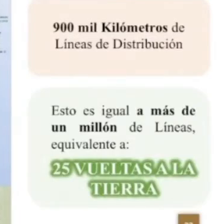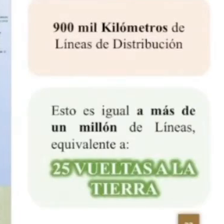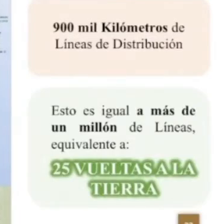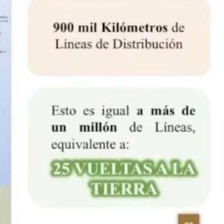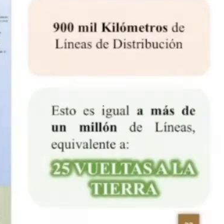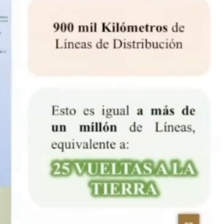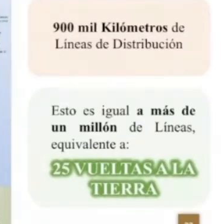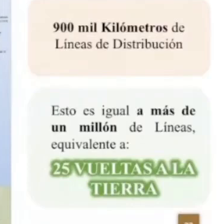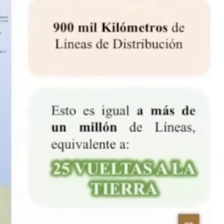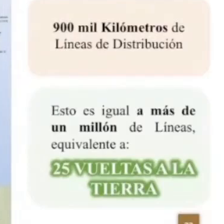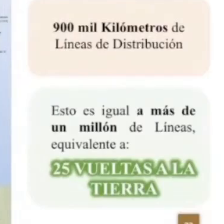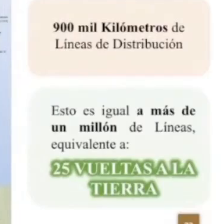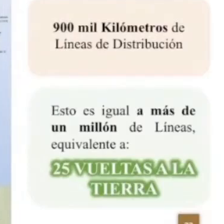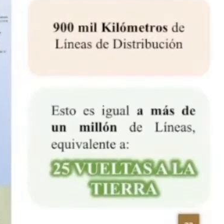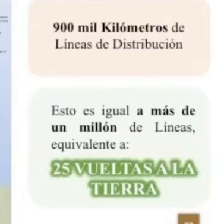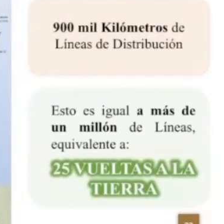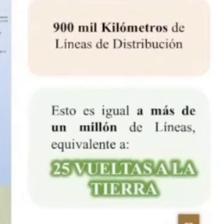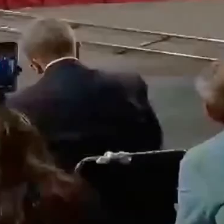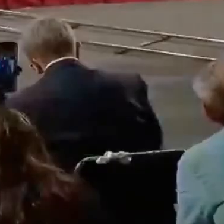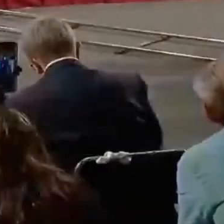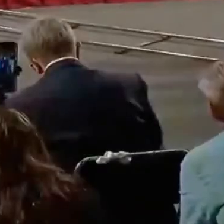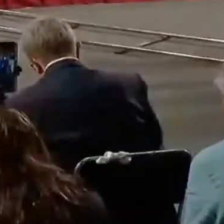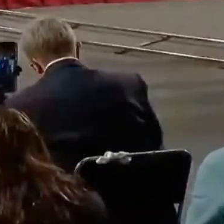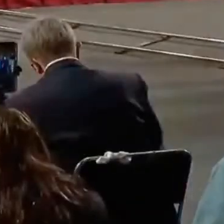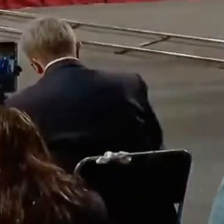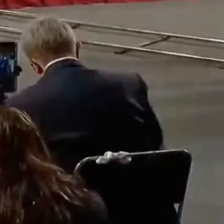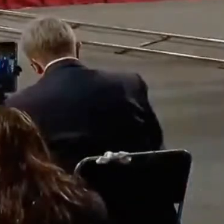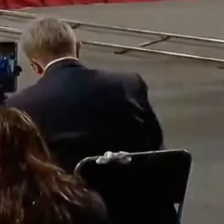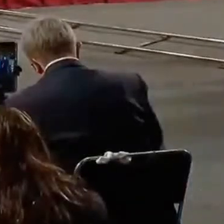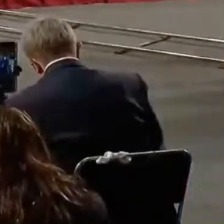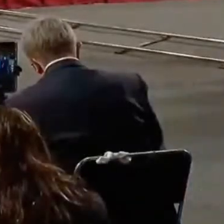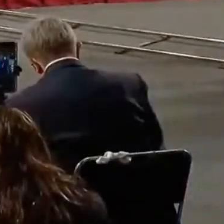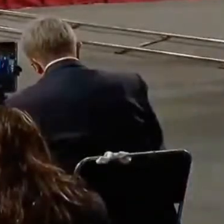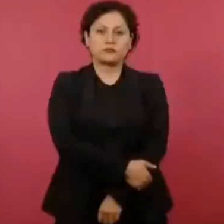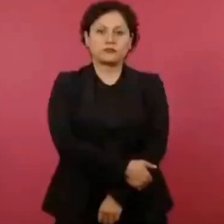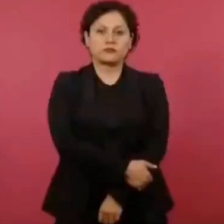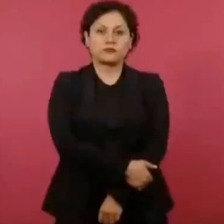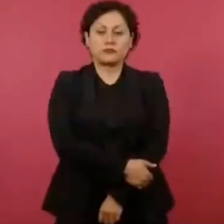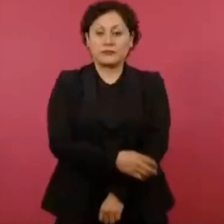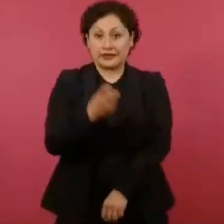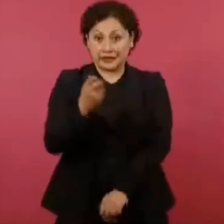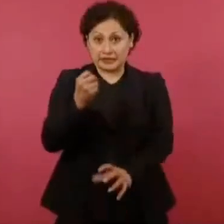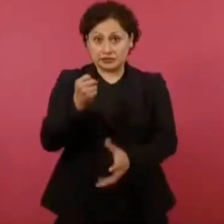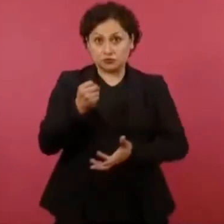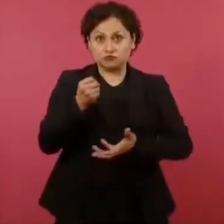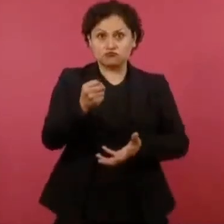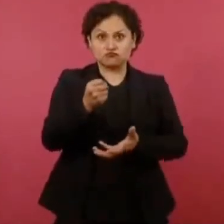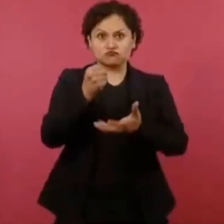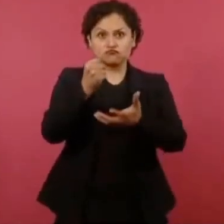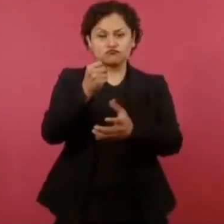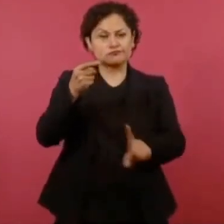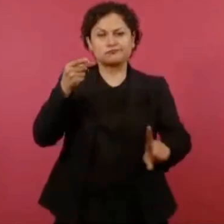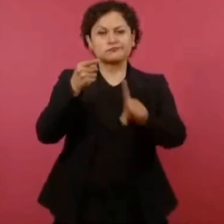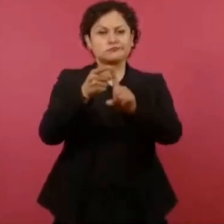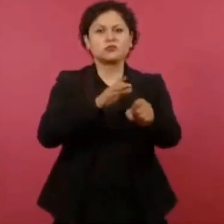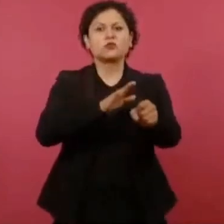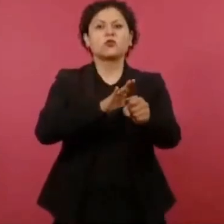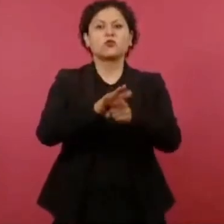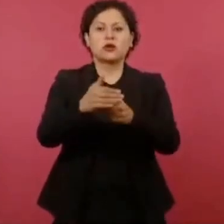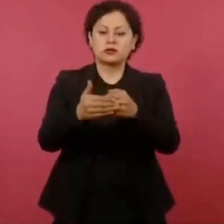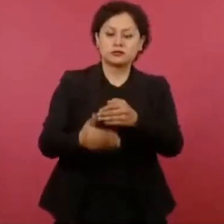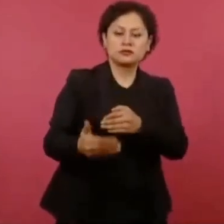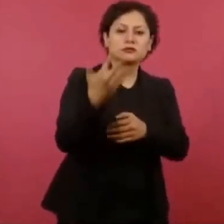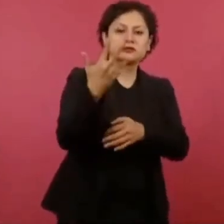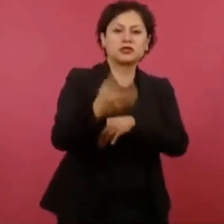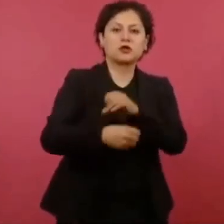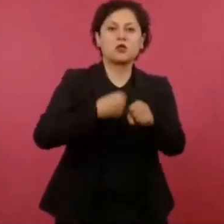Entonces, estamos garantizando con estas inversiones que la energía que requiere este país por los próximos 5 años esté